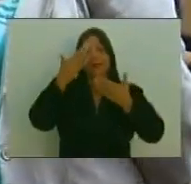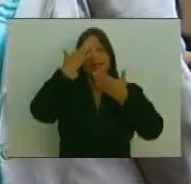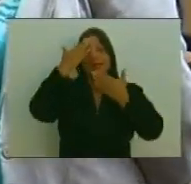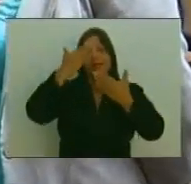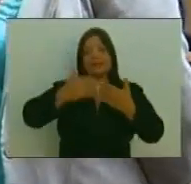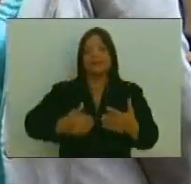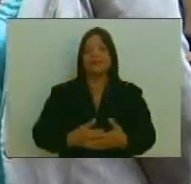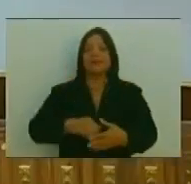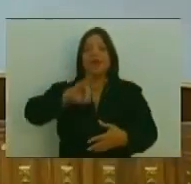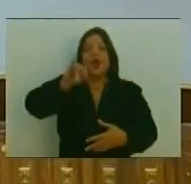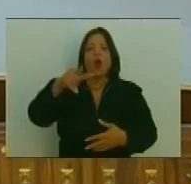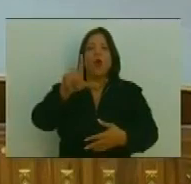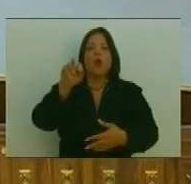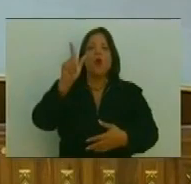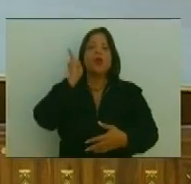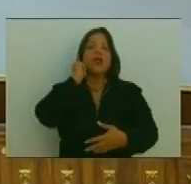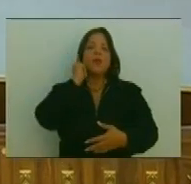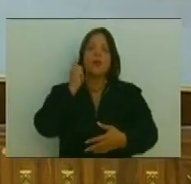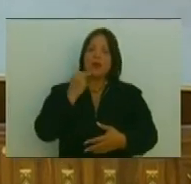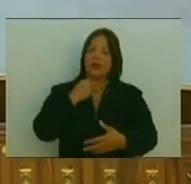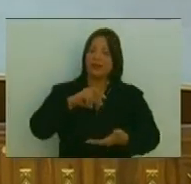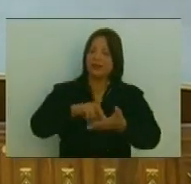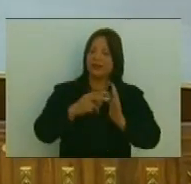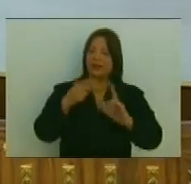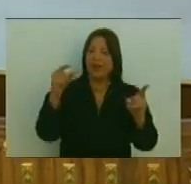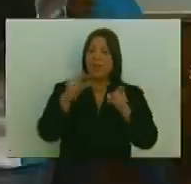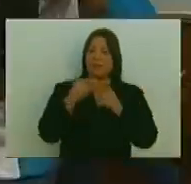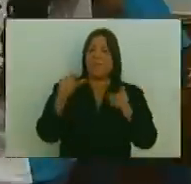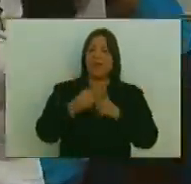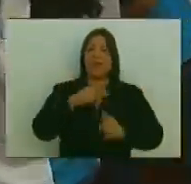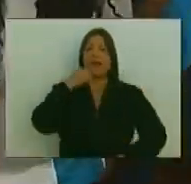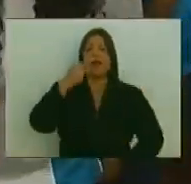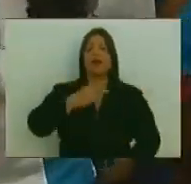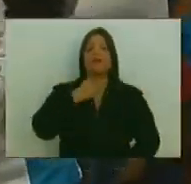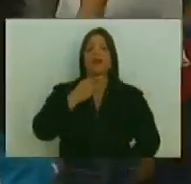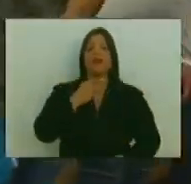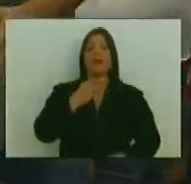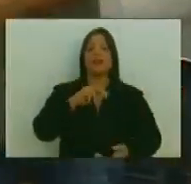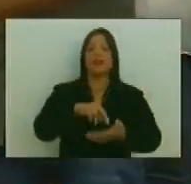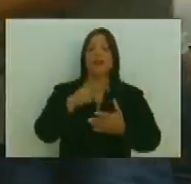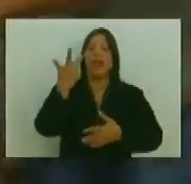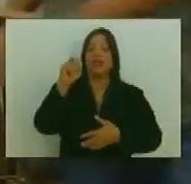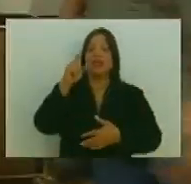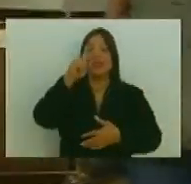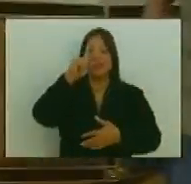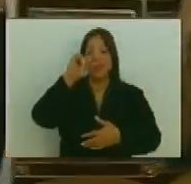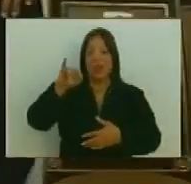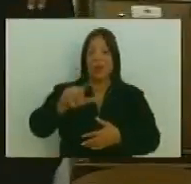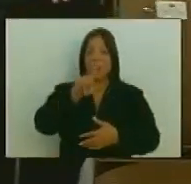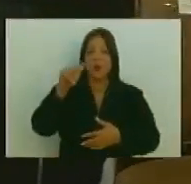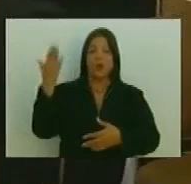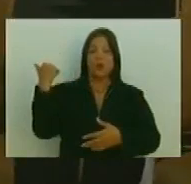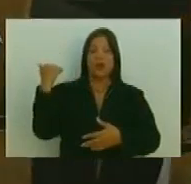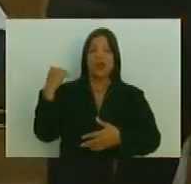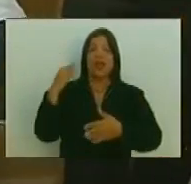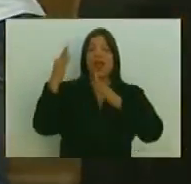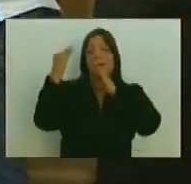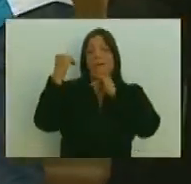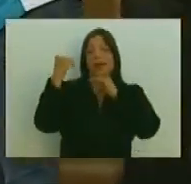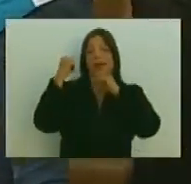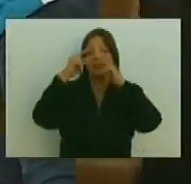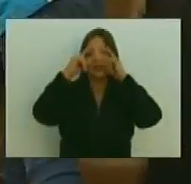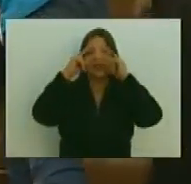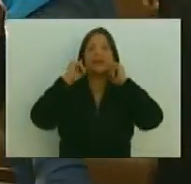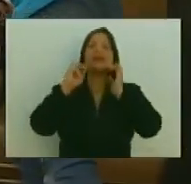Agradecemos a Julia Salcedo por estas palabras que expresan ese espíritu del 30 de julio y la esperanza del porvenir que está